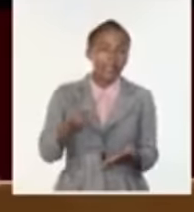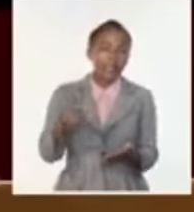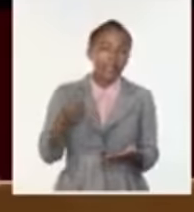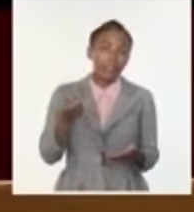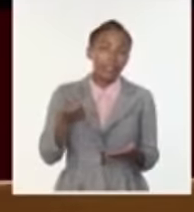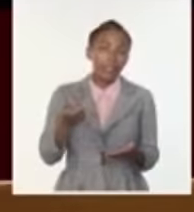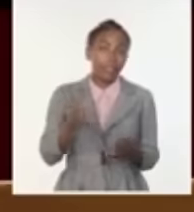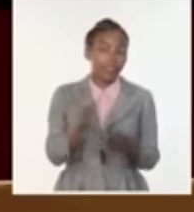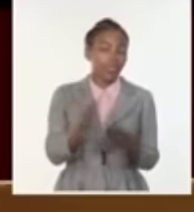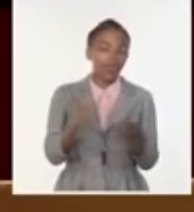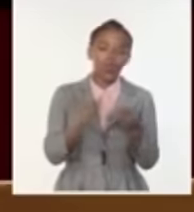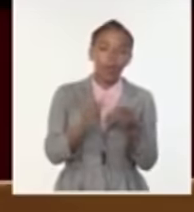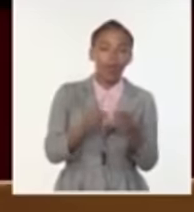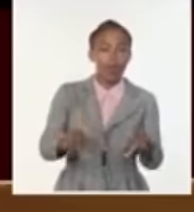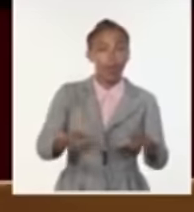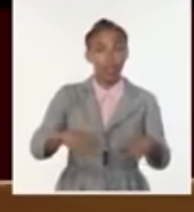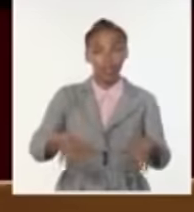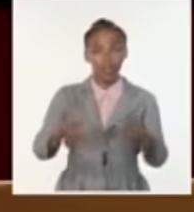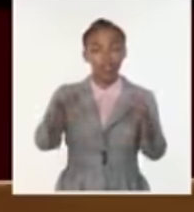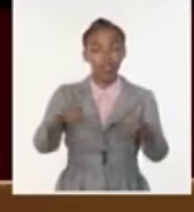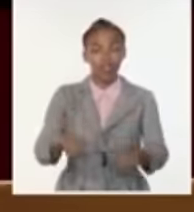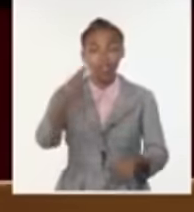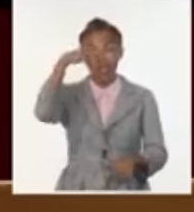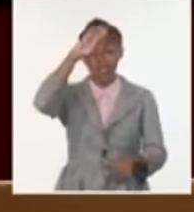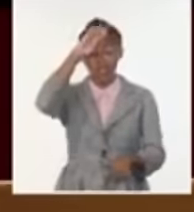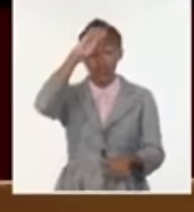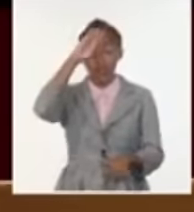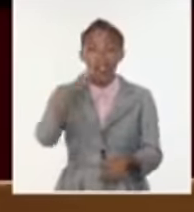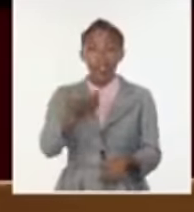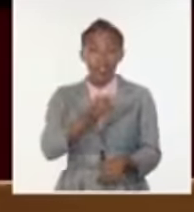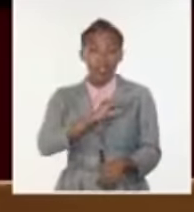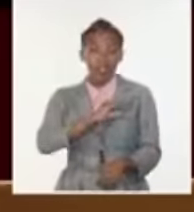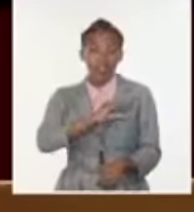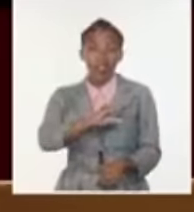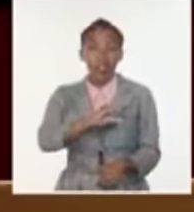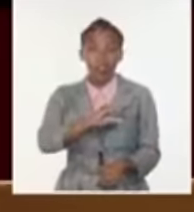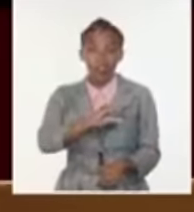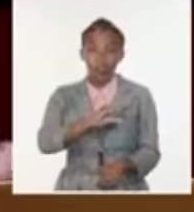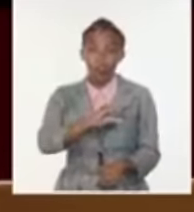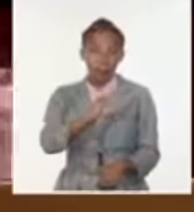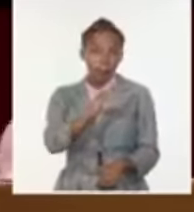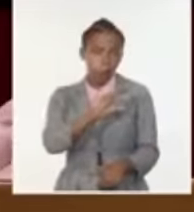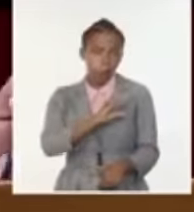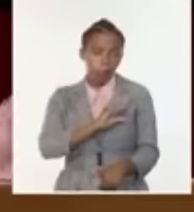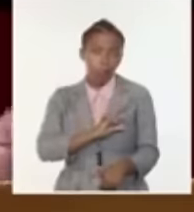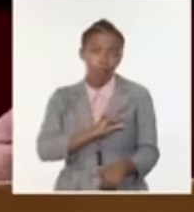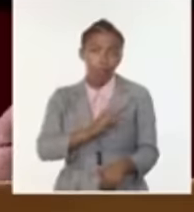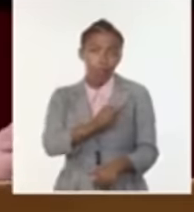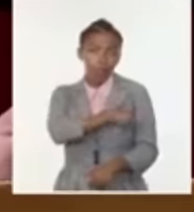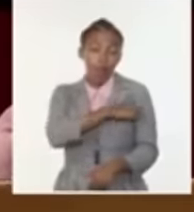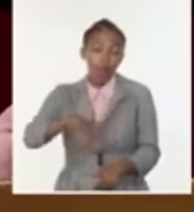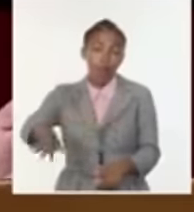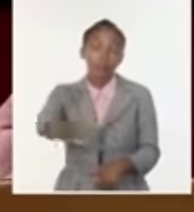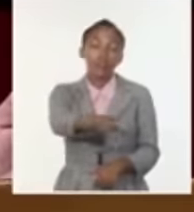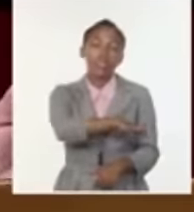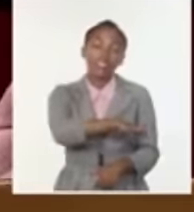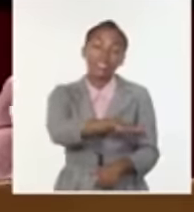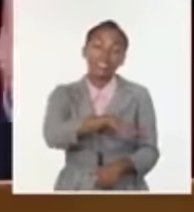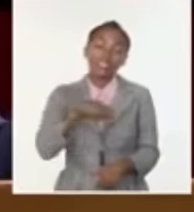realidad del respaldo de los salarios y siguen siendo altos para el pueblo. Pero nosotros no tomamos esa